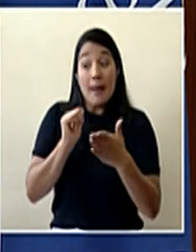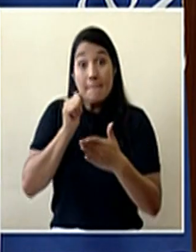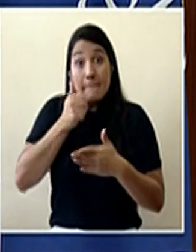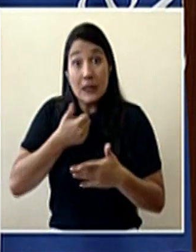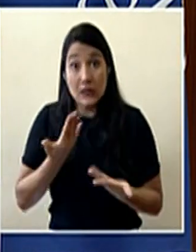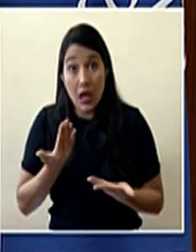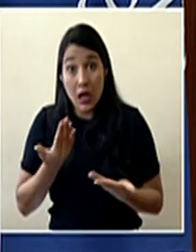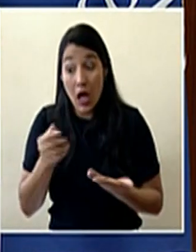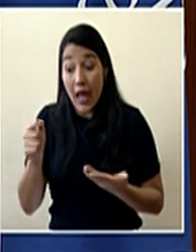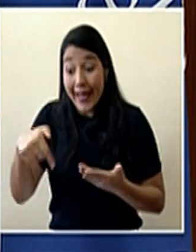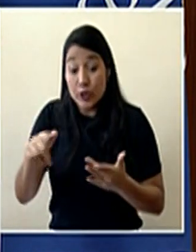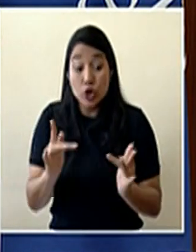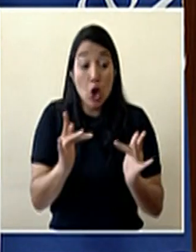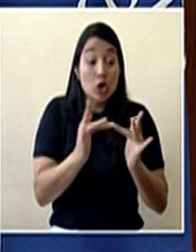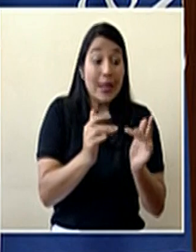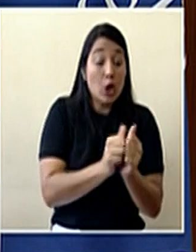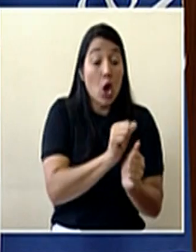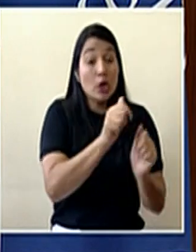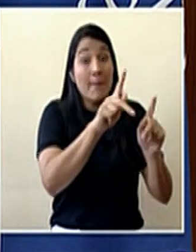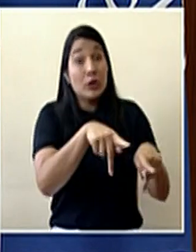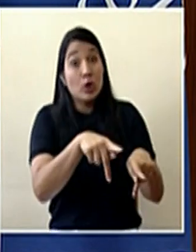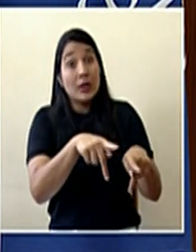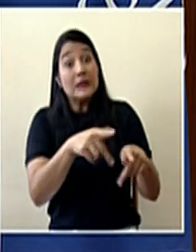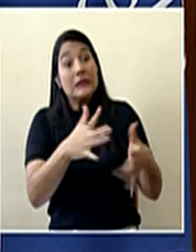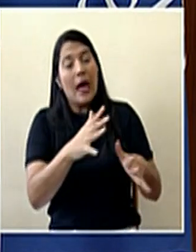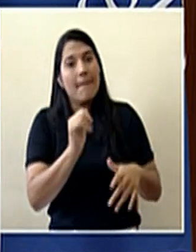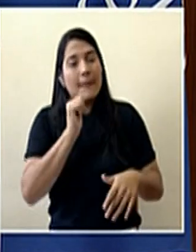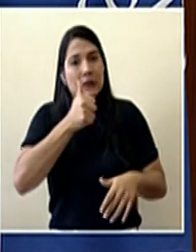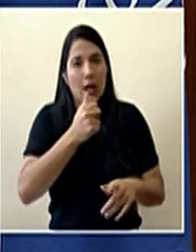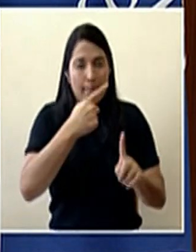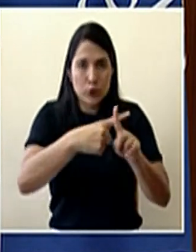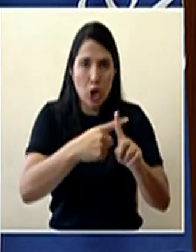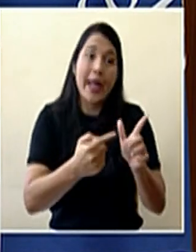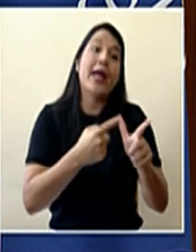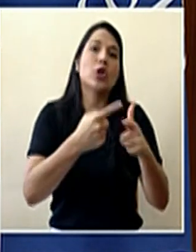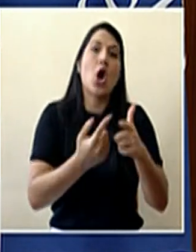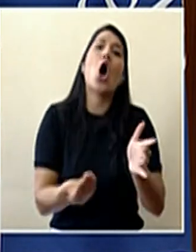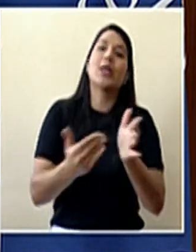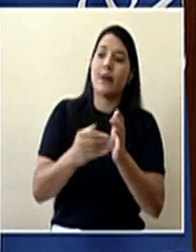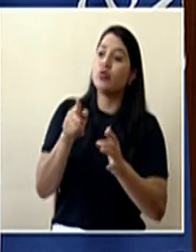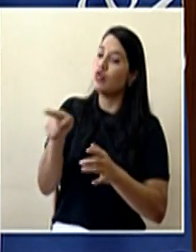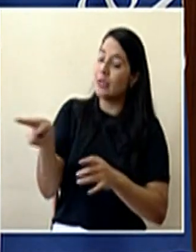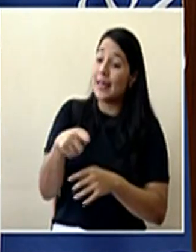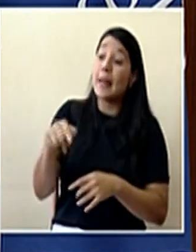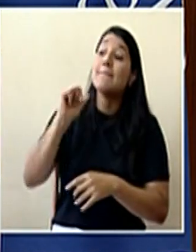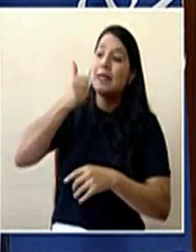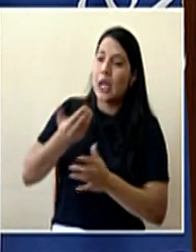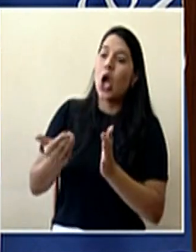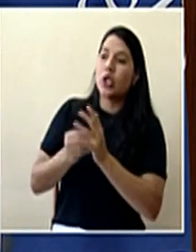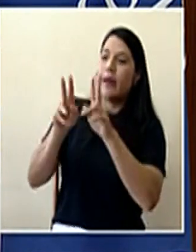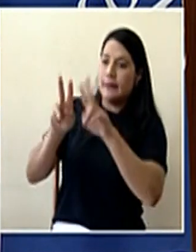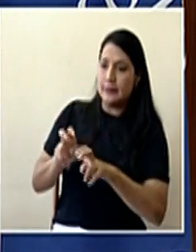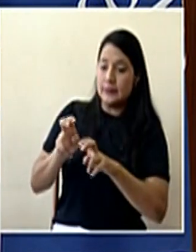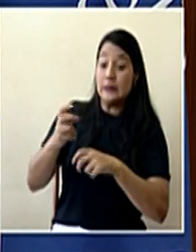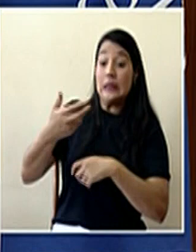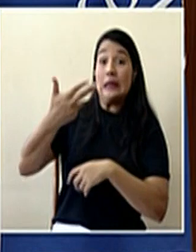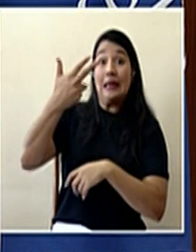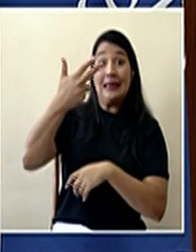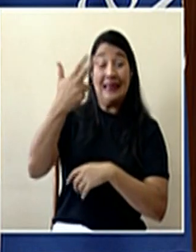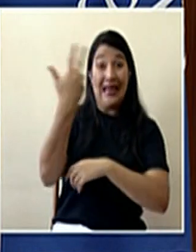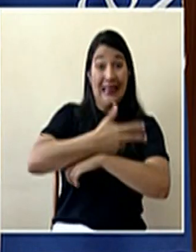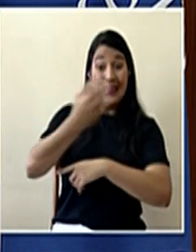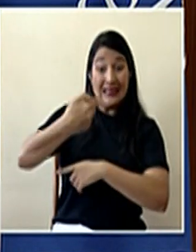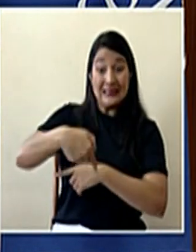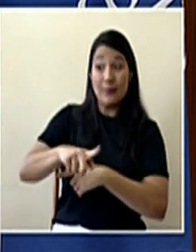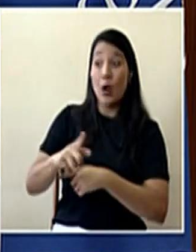que muestrearlas otra vez porque va a salir positivo. Y otro porcentaje otra vez, habría que dentro de 3 días volverlas a muestrear, los 2,5